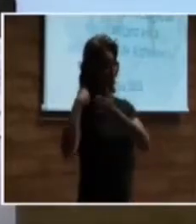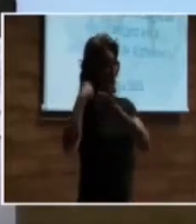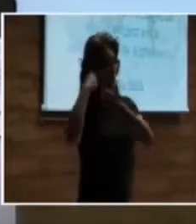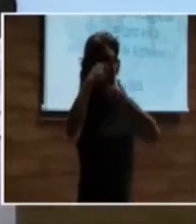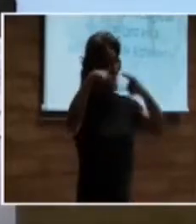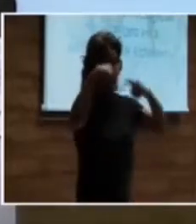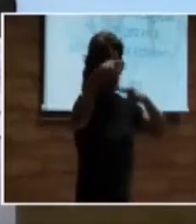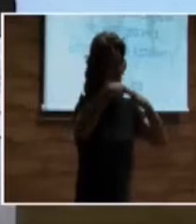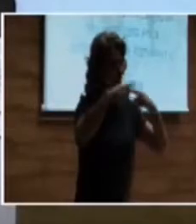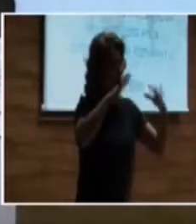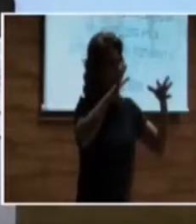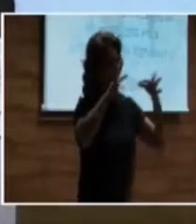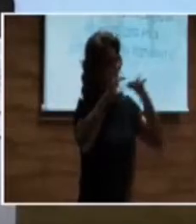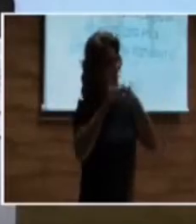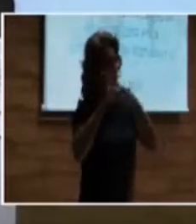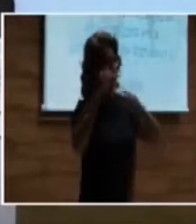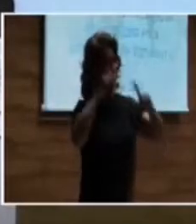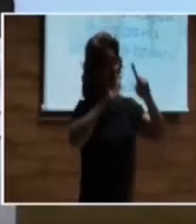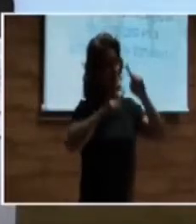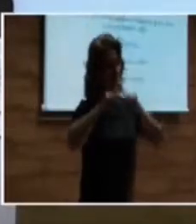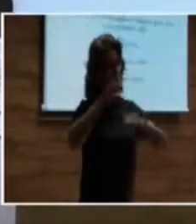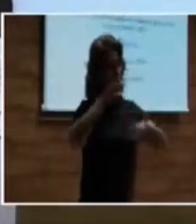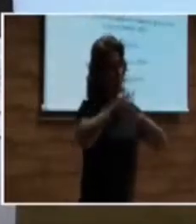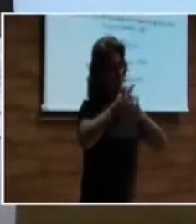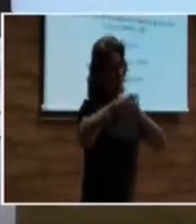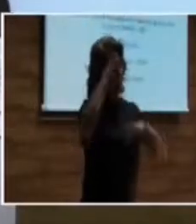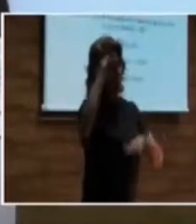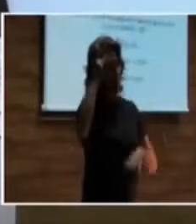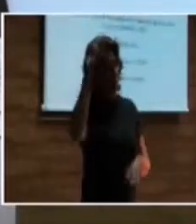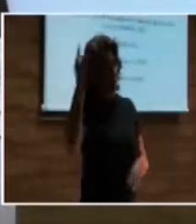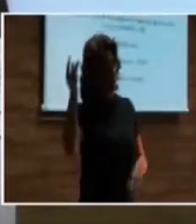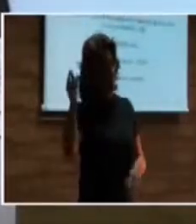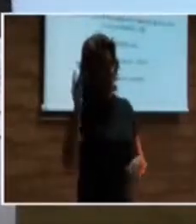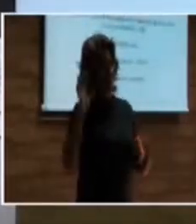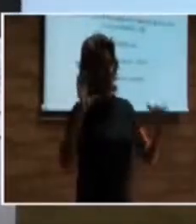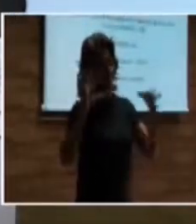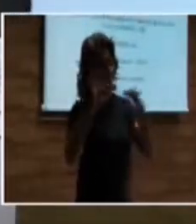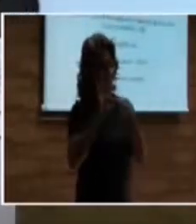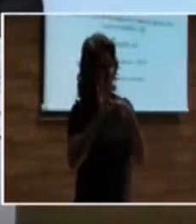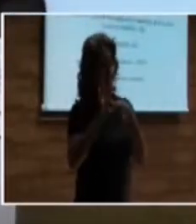la problemática que hoy nos ocupa, que es la enfermedad de Alzheimer.